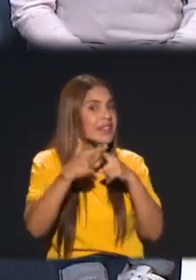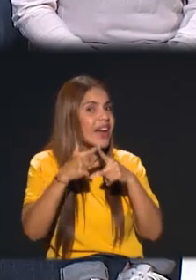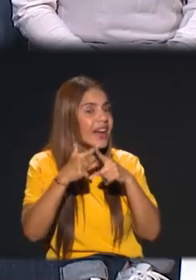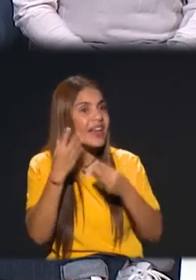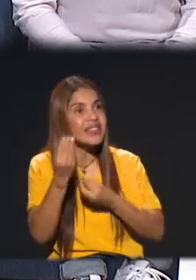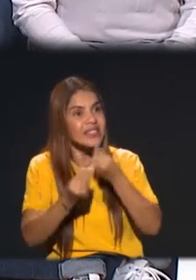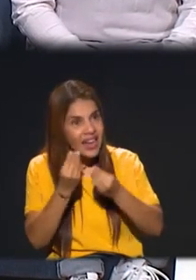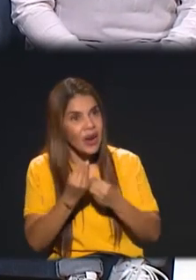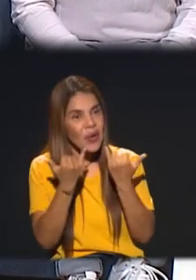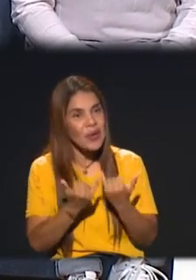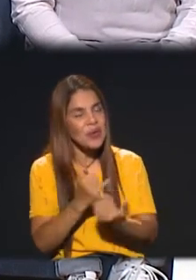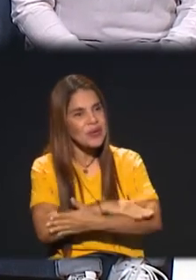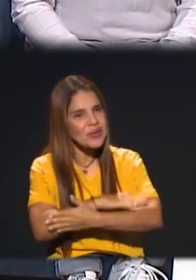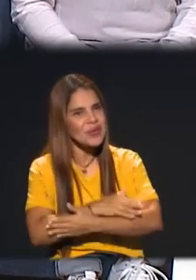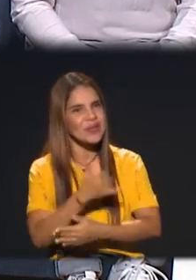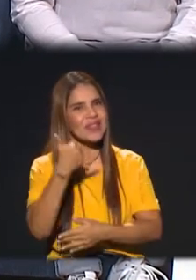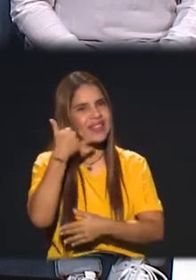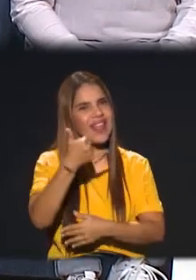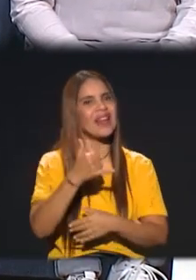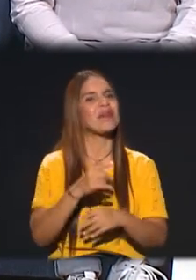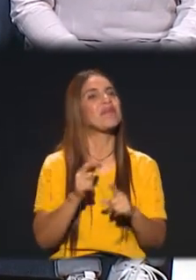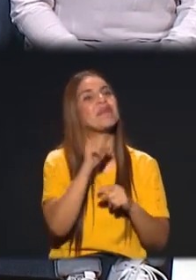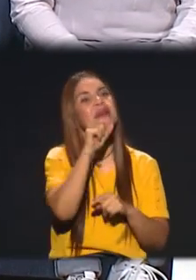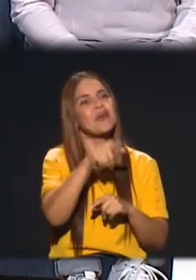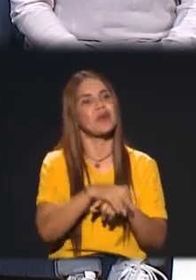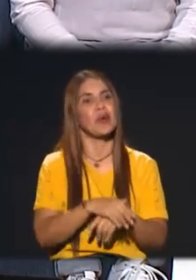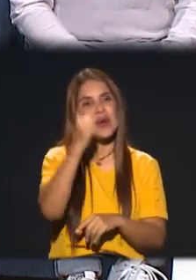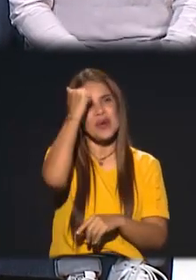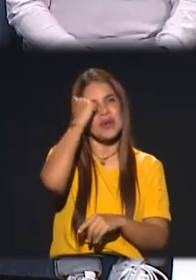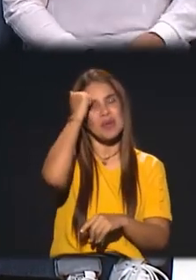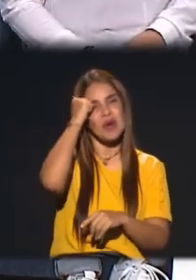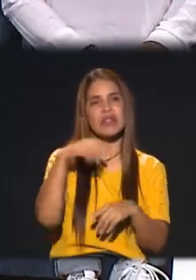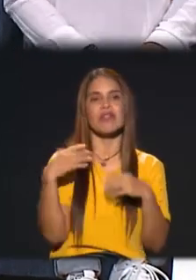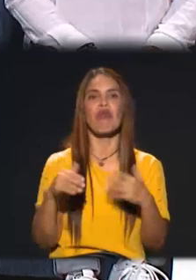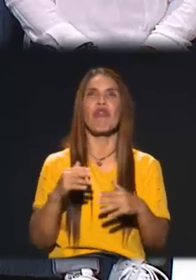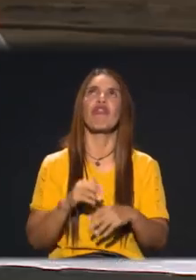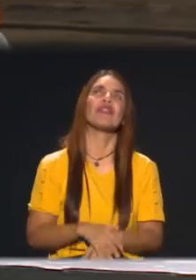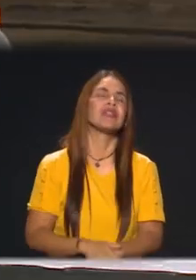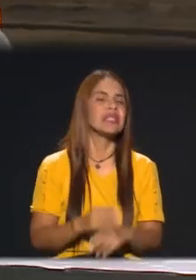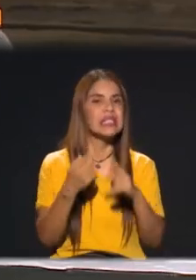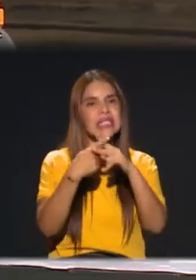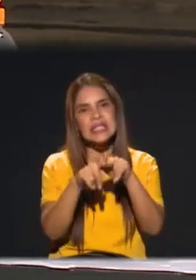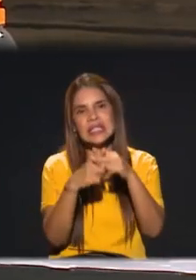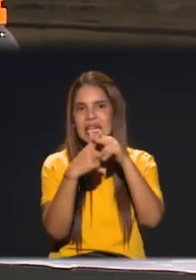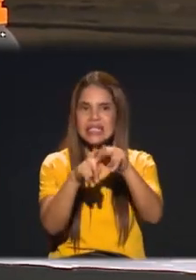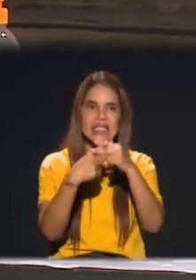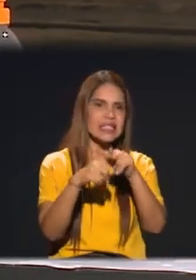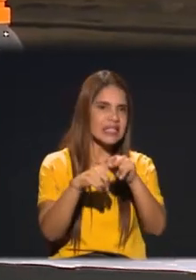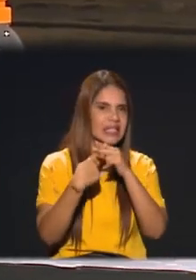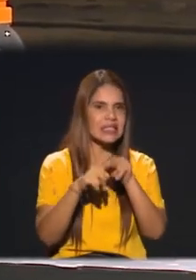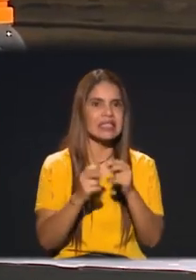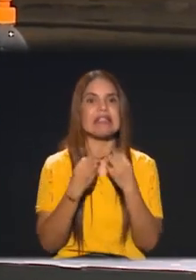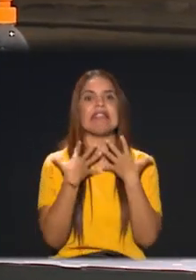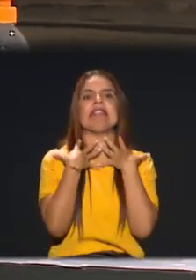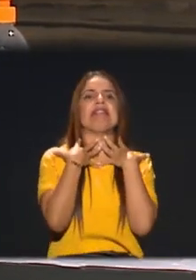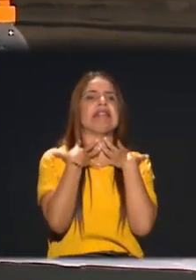tarea, la actividad para el día de hoy. Ya hizo el mensaje del día del profesor. Los profes están felices mandando talleres. Al hijo mío lo tienen terapia con los talleres, ya lo